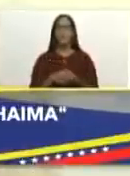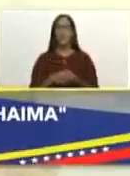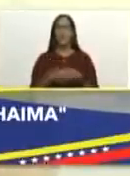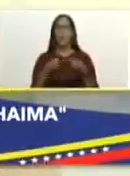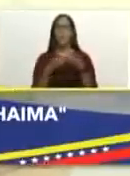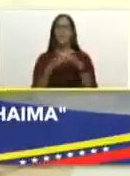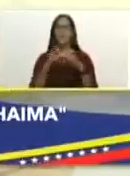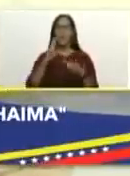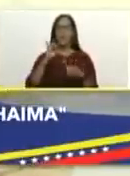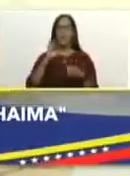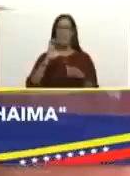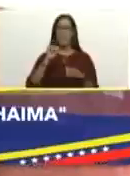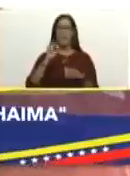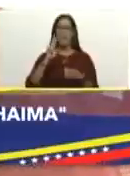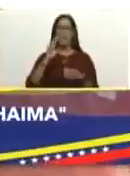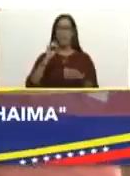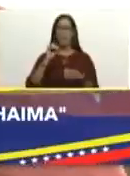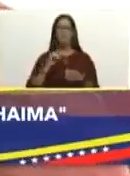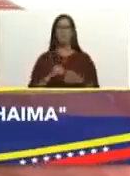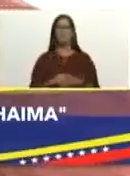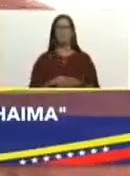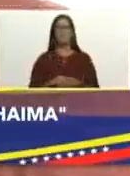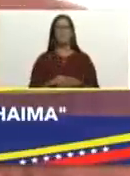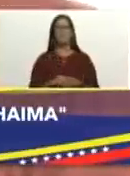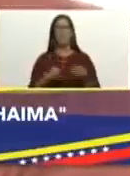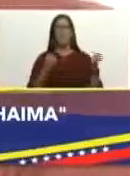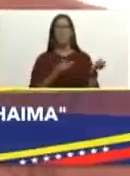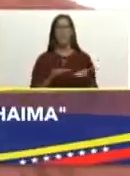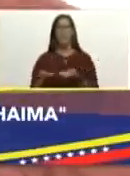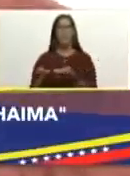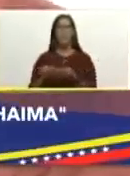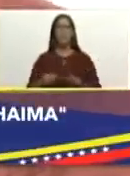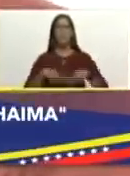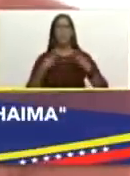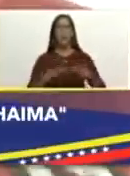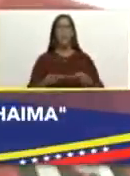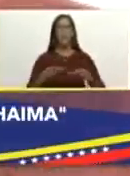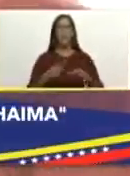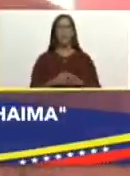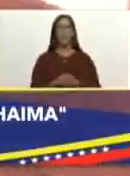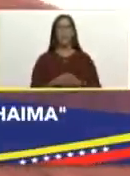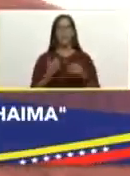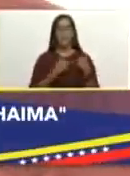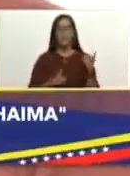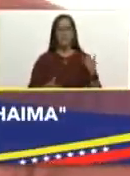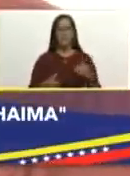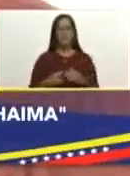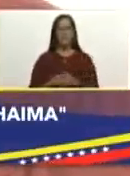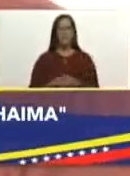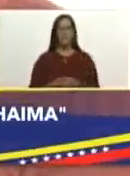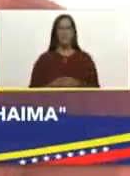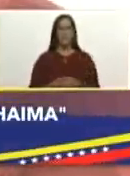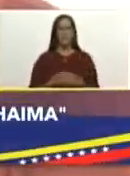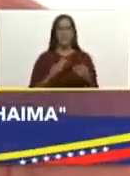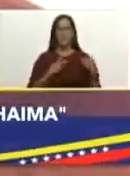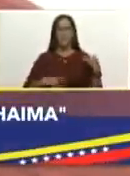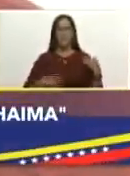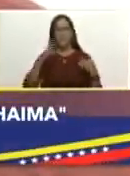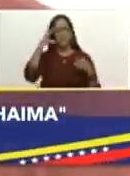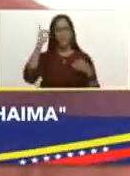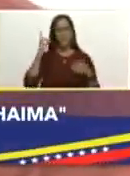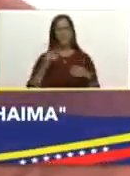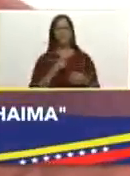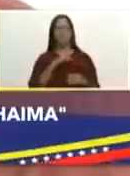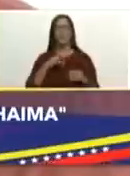Cabello. Adelante, Ricardo. Bienvenido nuevamente, presidente, y a toda su comitiva, la vicepresidenta Delcy, a nuestro